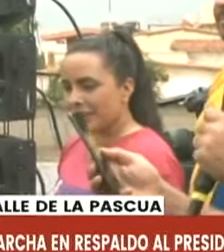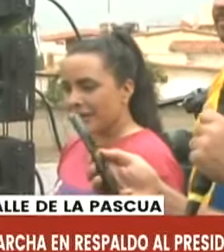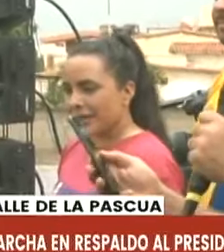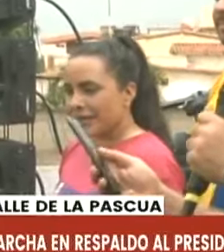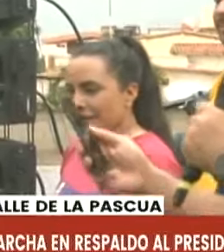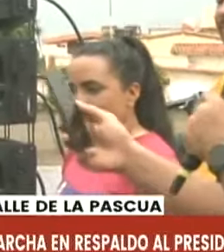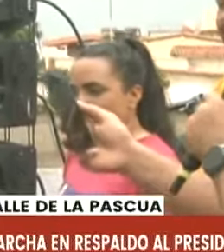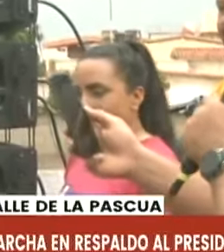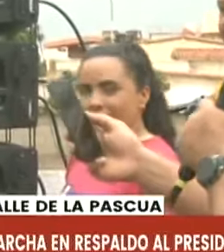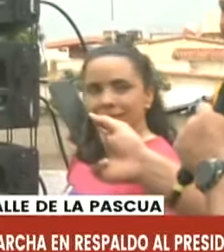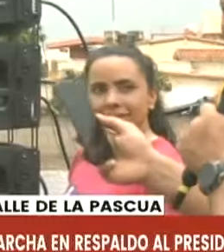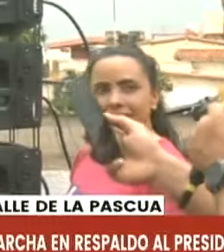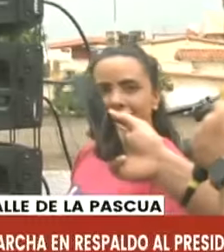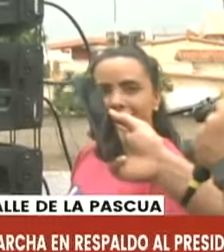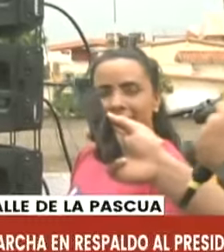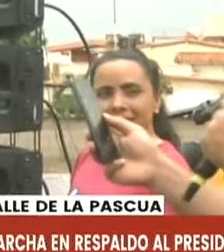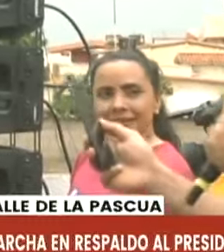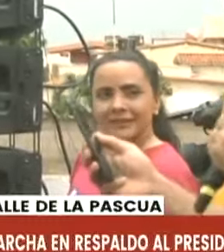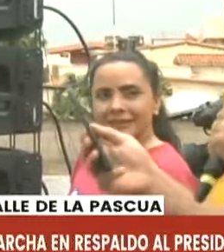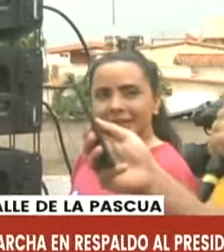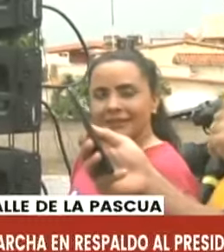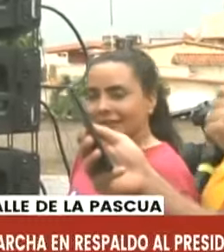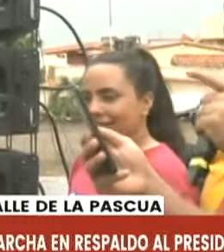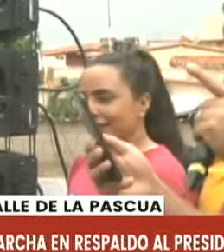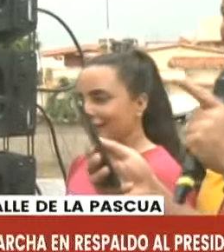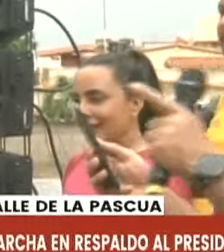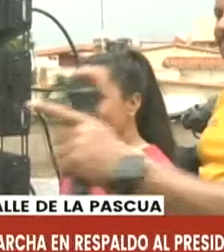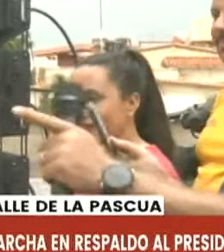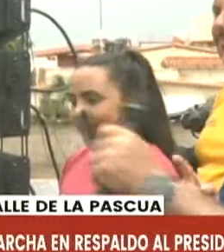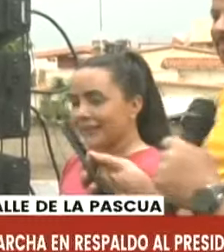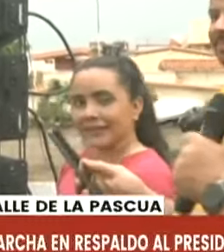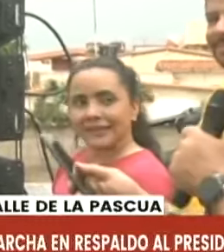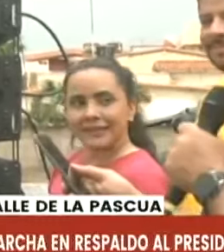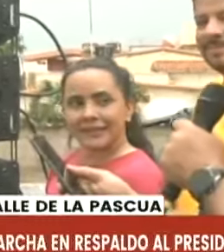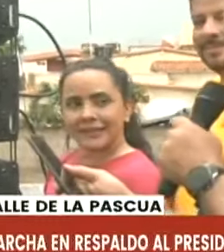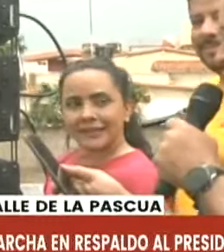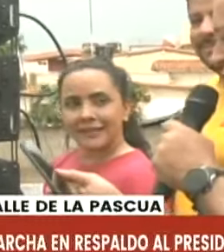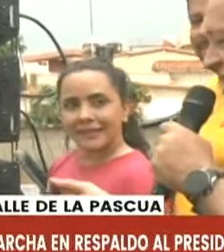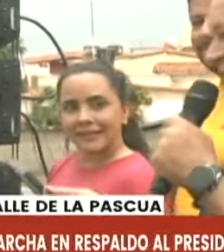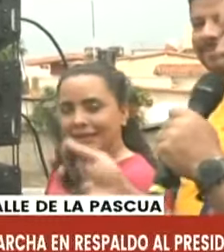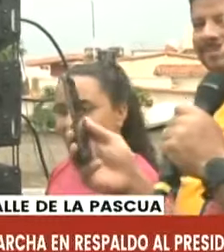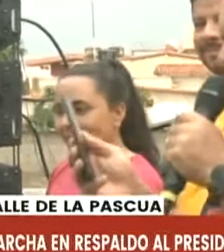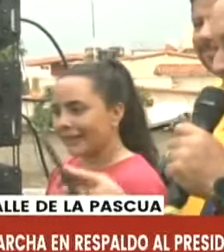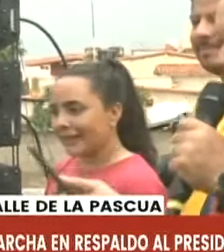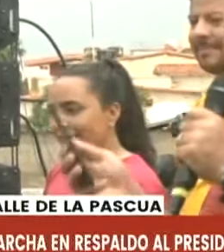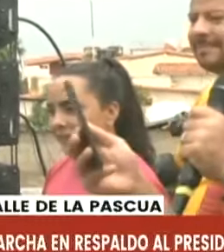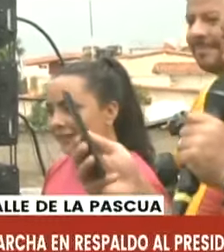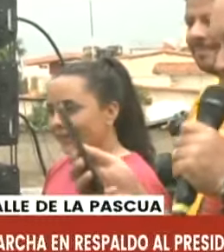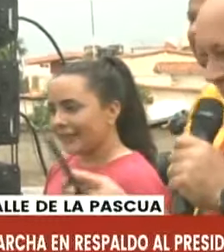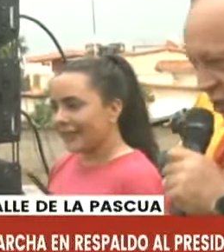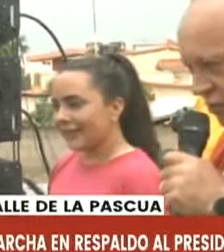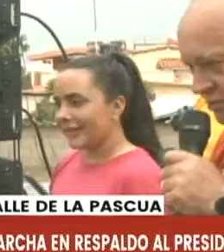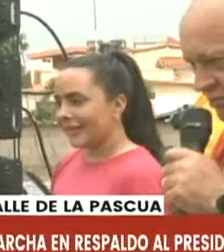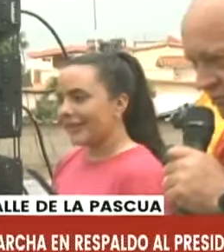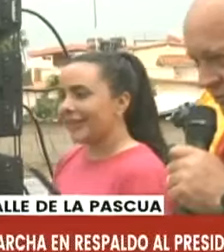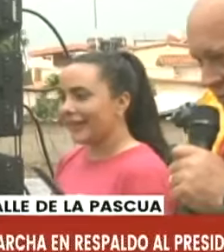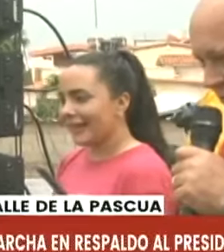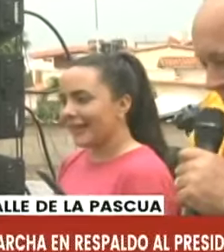la Pascua aquí dice eres jefa de 1 por 10 con 10 integrantes